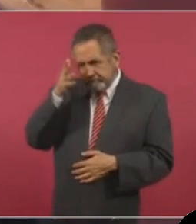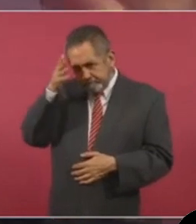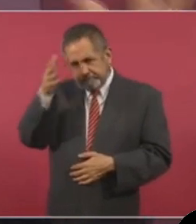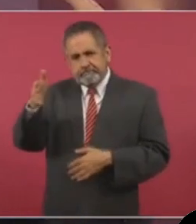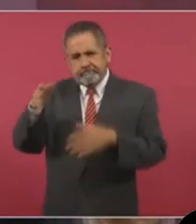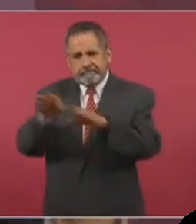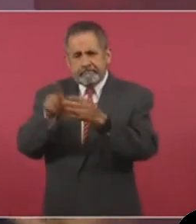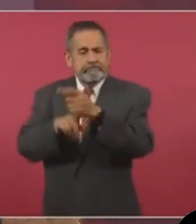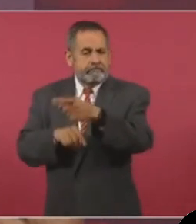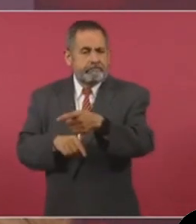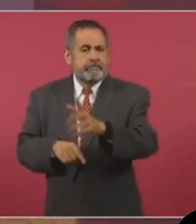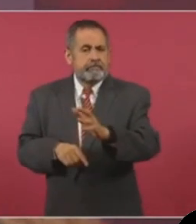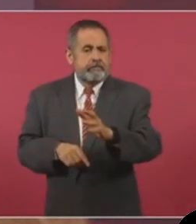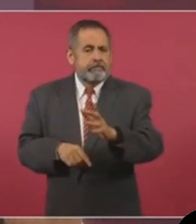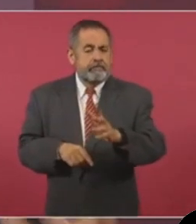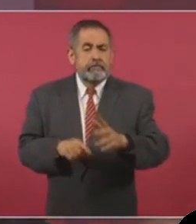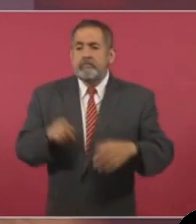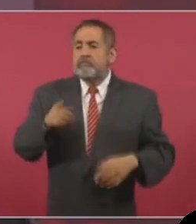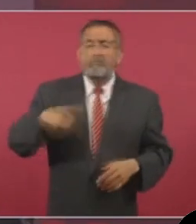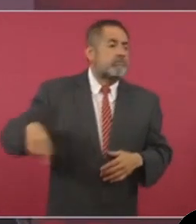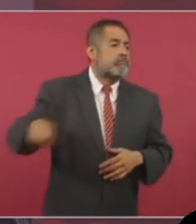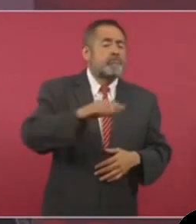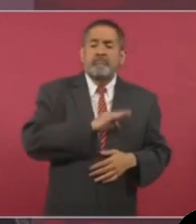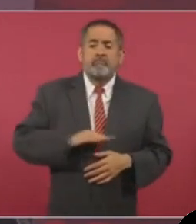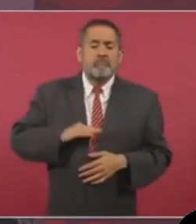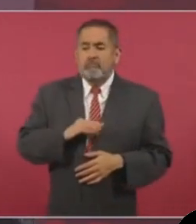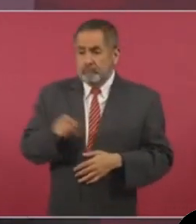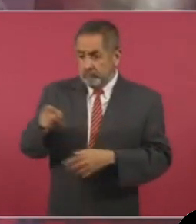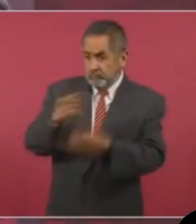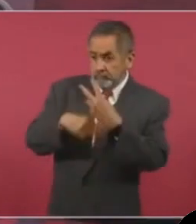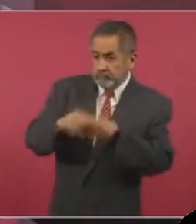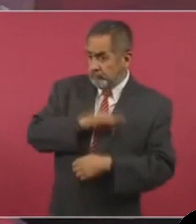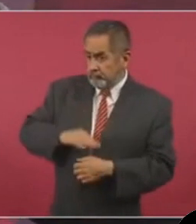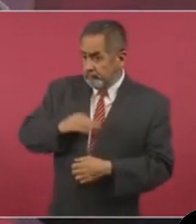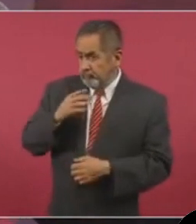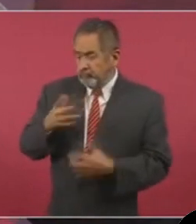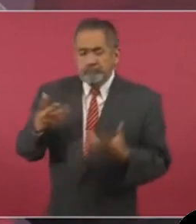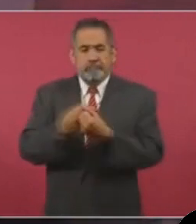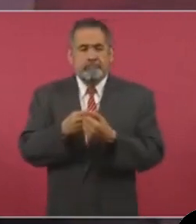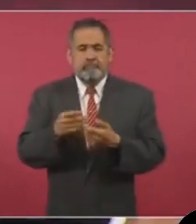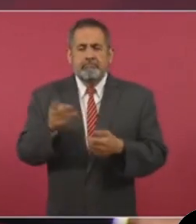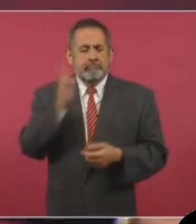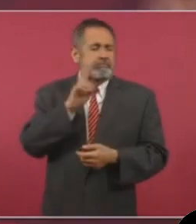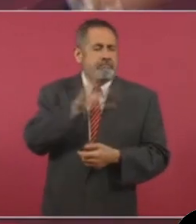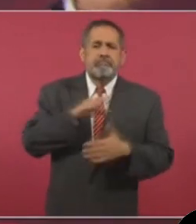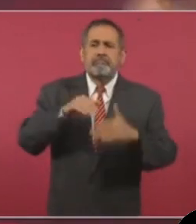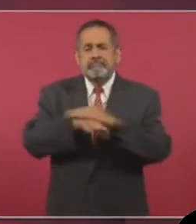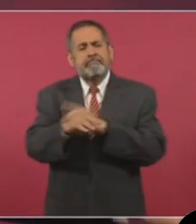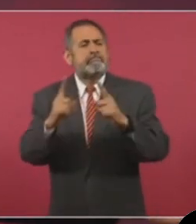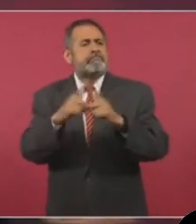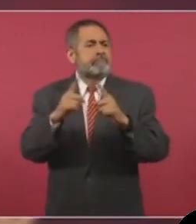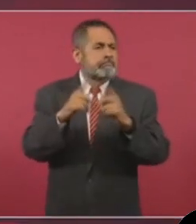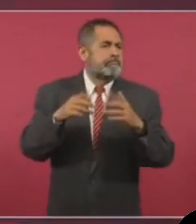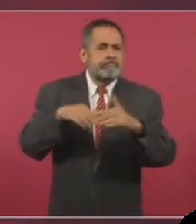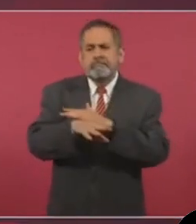nada más es la felicidad de todos el poder ir a la iglesia el poder ir